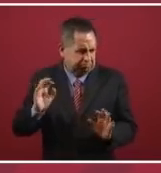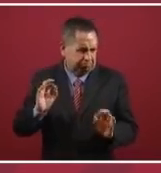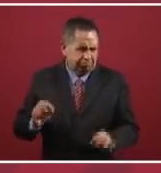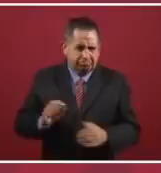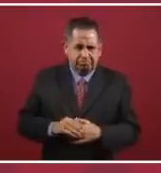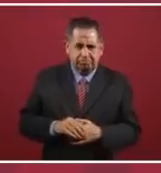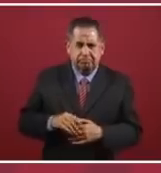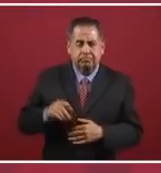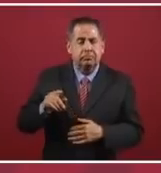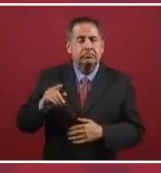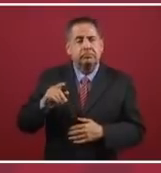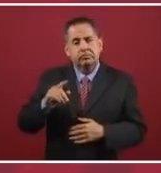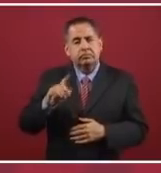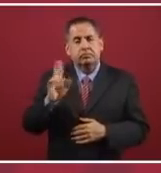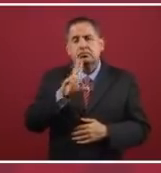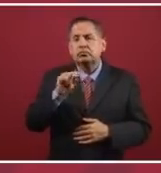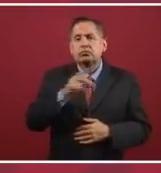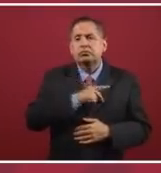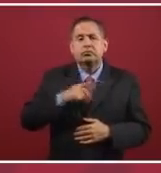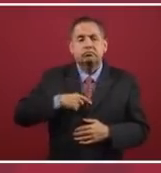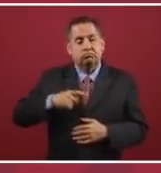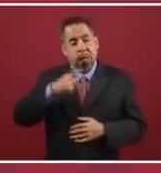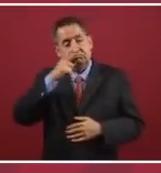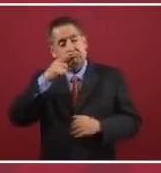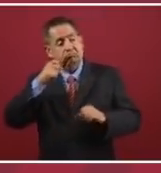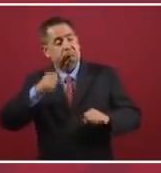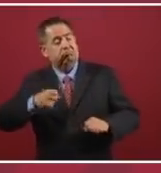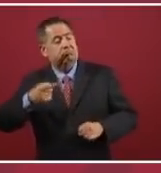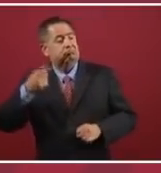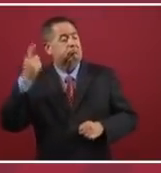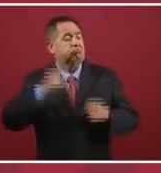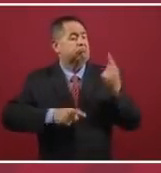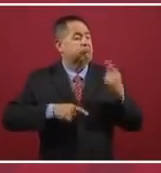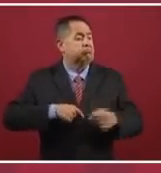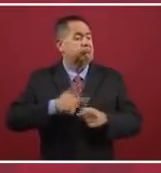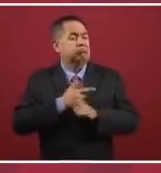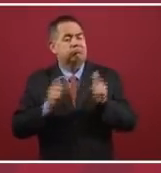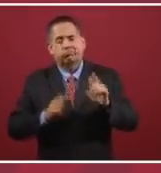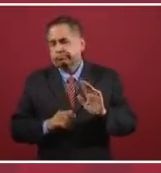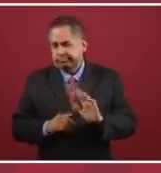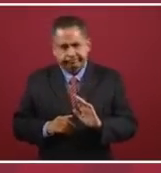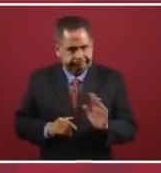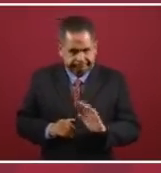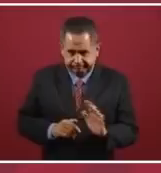la arrogancia de sentirse libres,